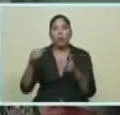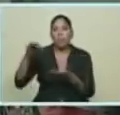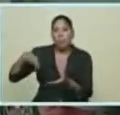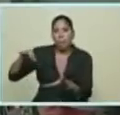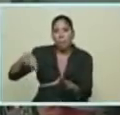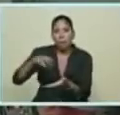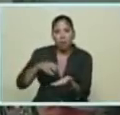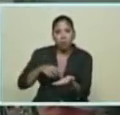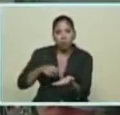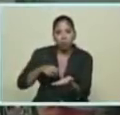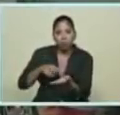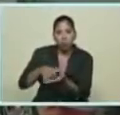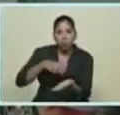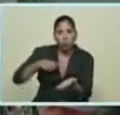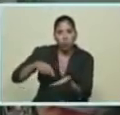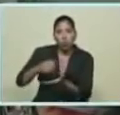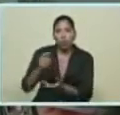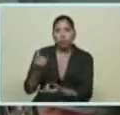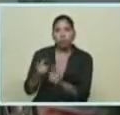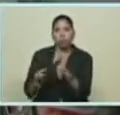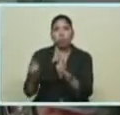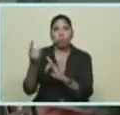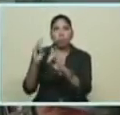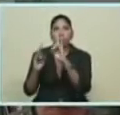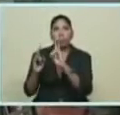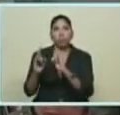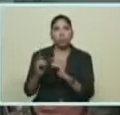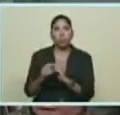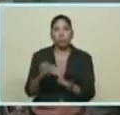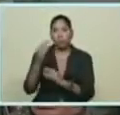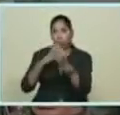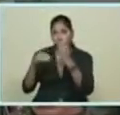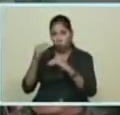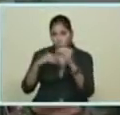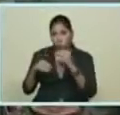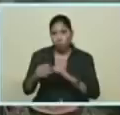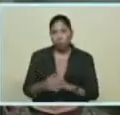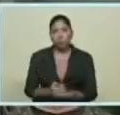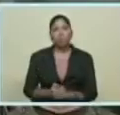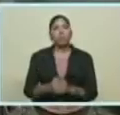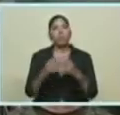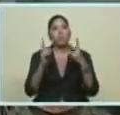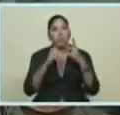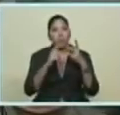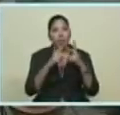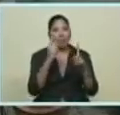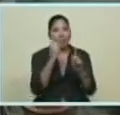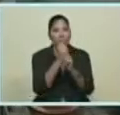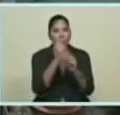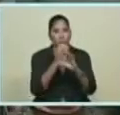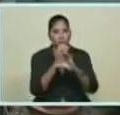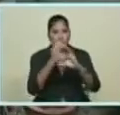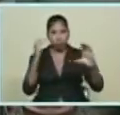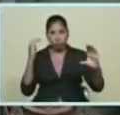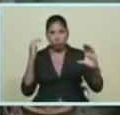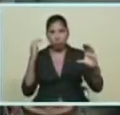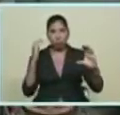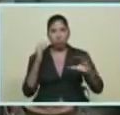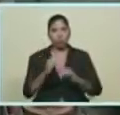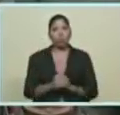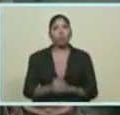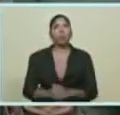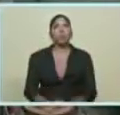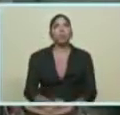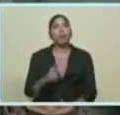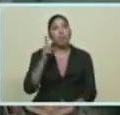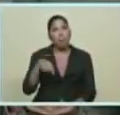producción agrícola a lo largo y ancho del país. Tareas primordiales para el transporte y la